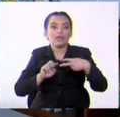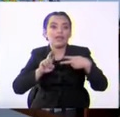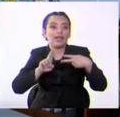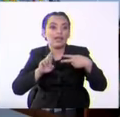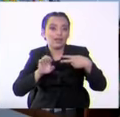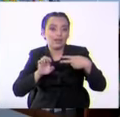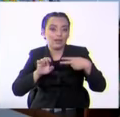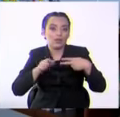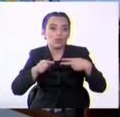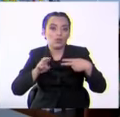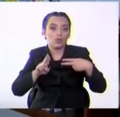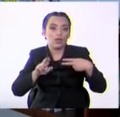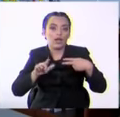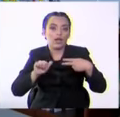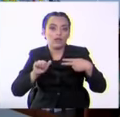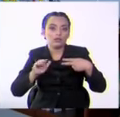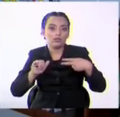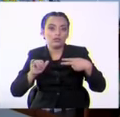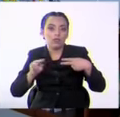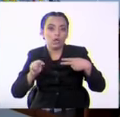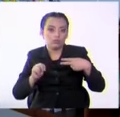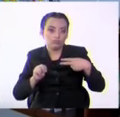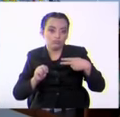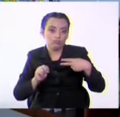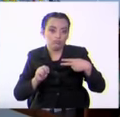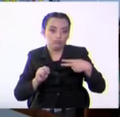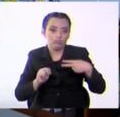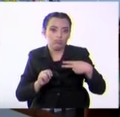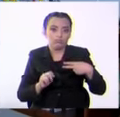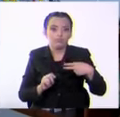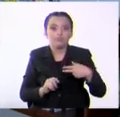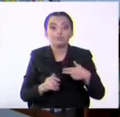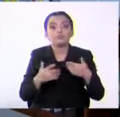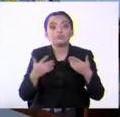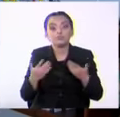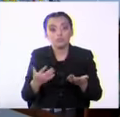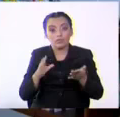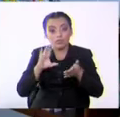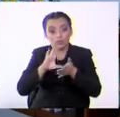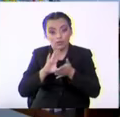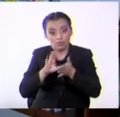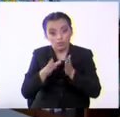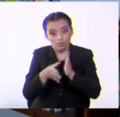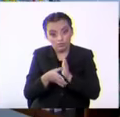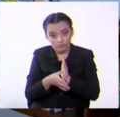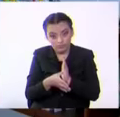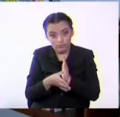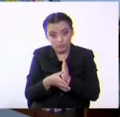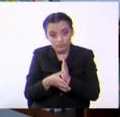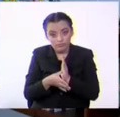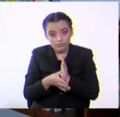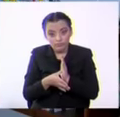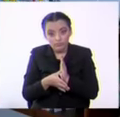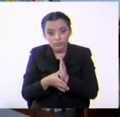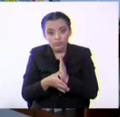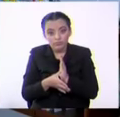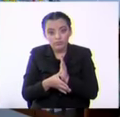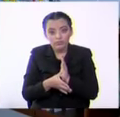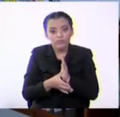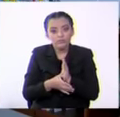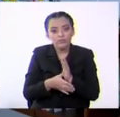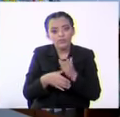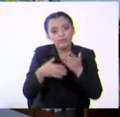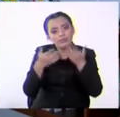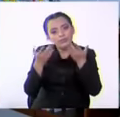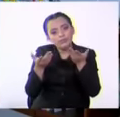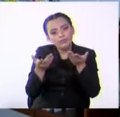regulación. Ahora vamos a hablar de los bienes culturales. Esto pues se nos imagina probablemente,